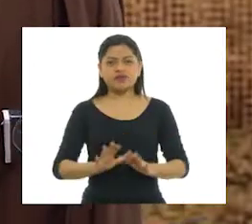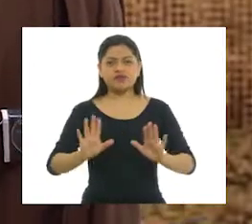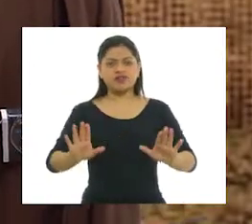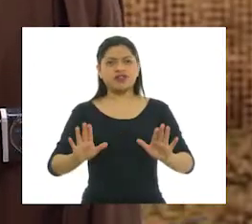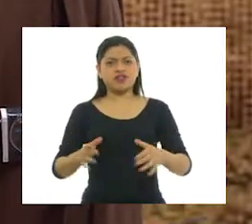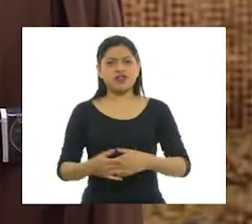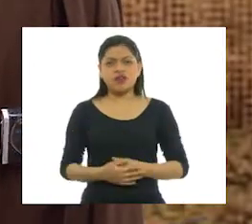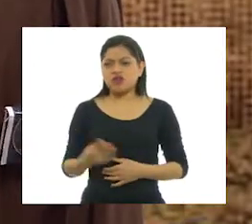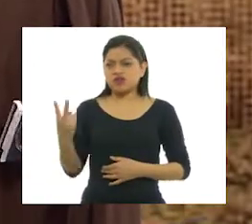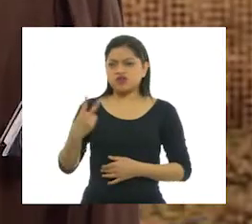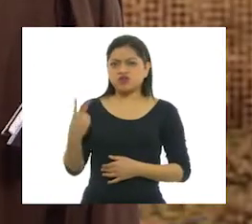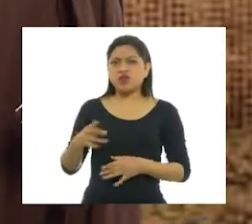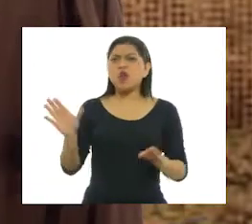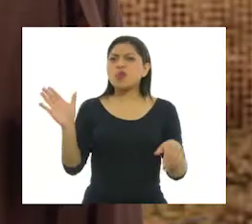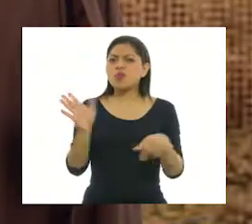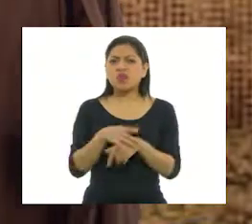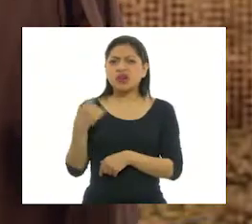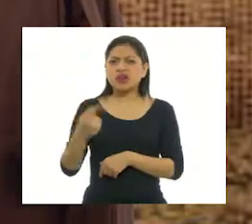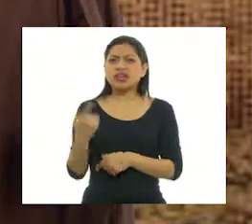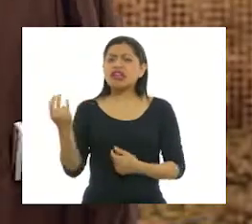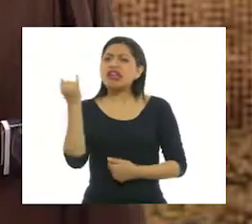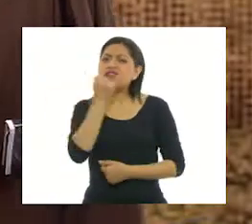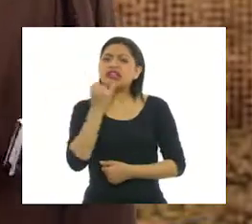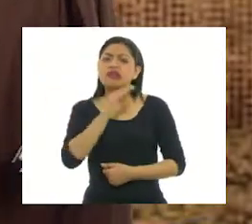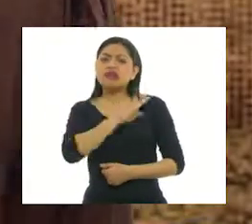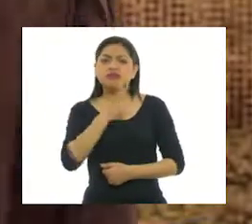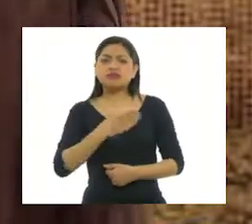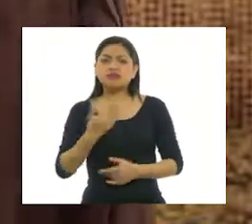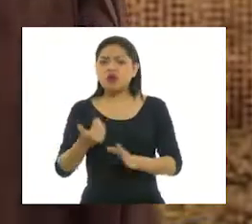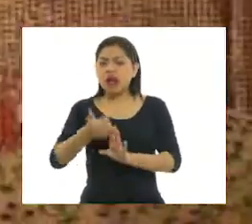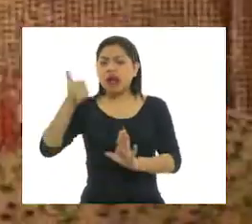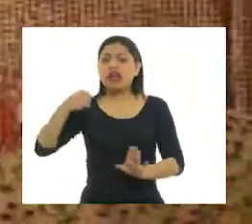¿Nosotros por qué estamos hablando español si solamente sabemos hablar latín?